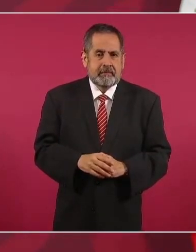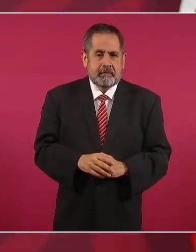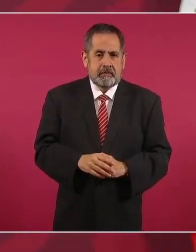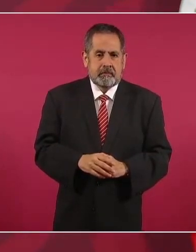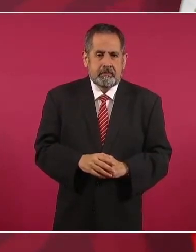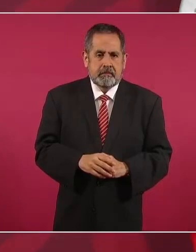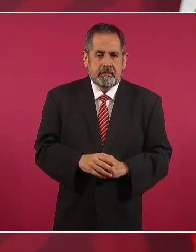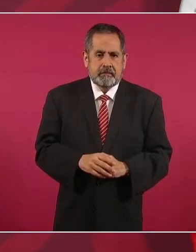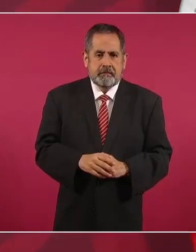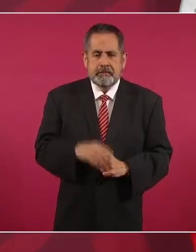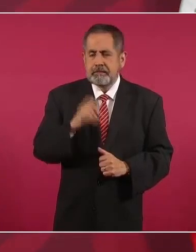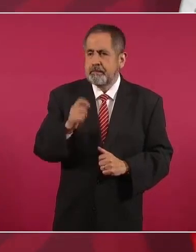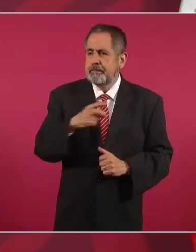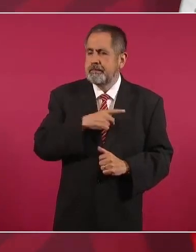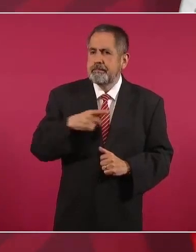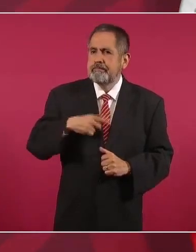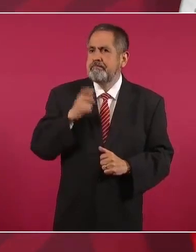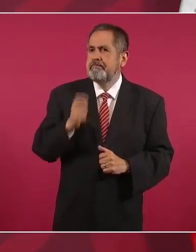hay que